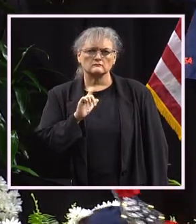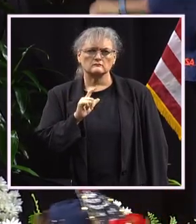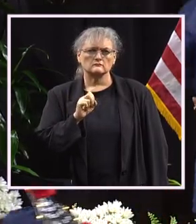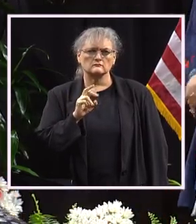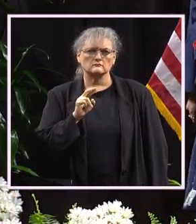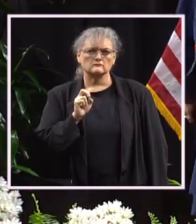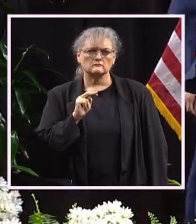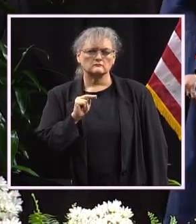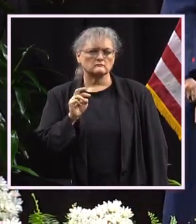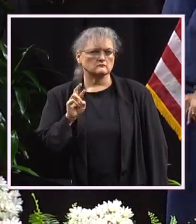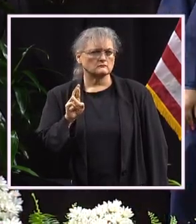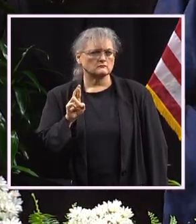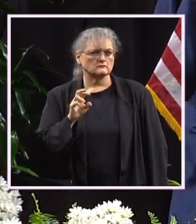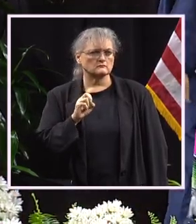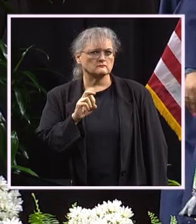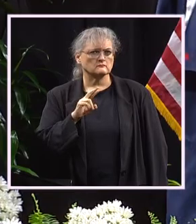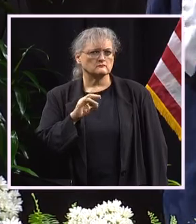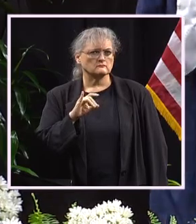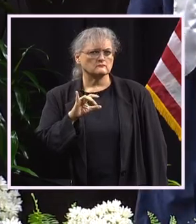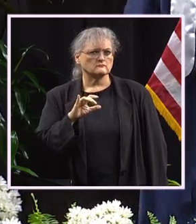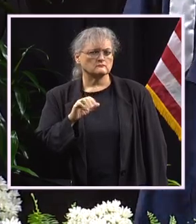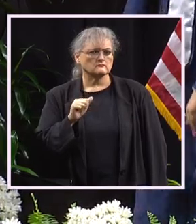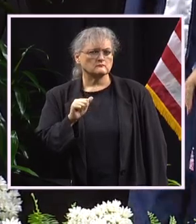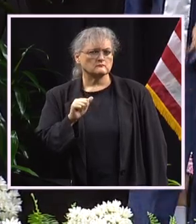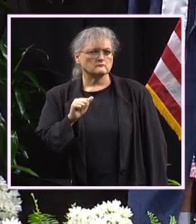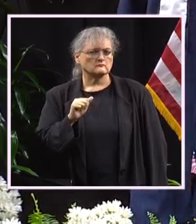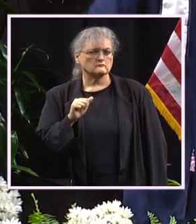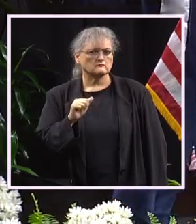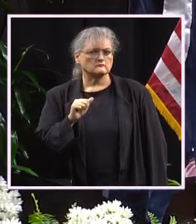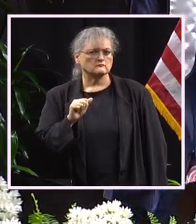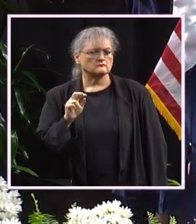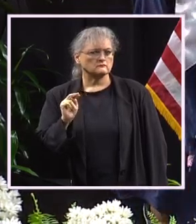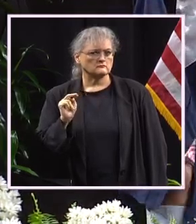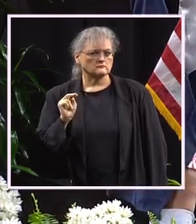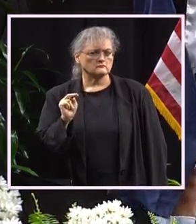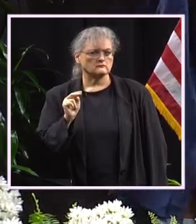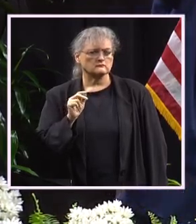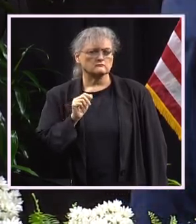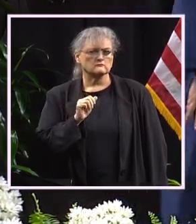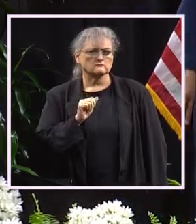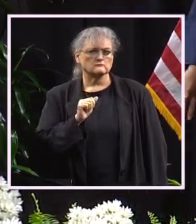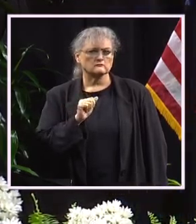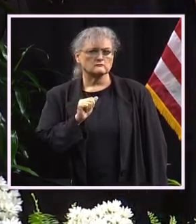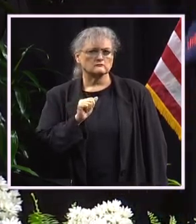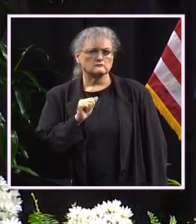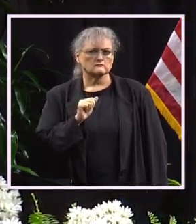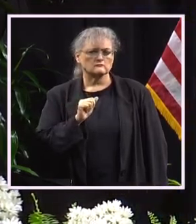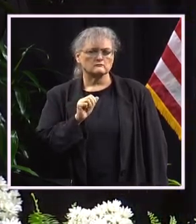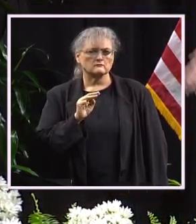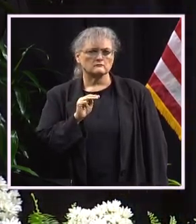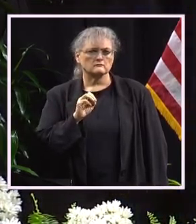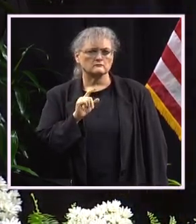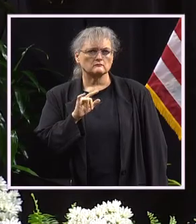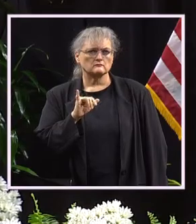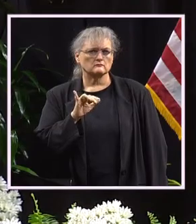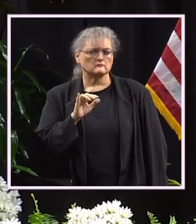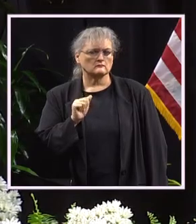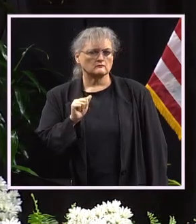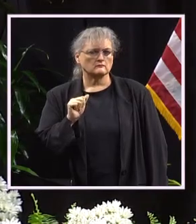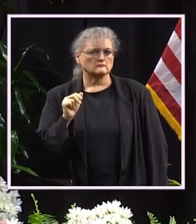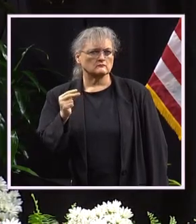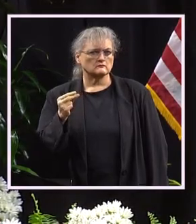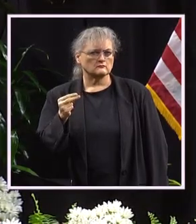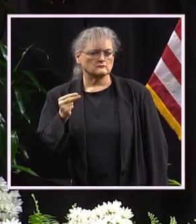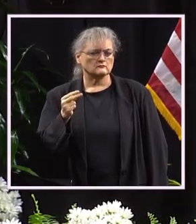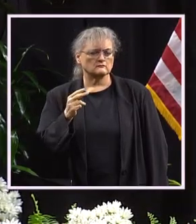Rodriguez. Erica Brielle Neighbors, cum laude. Melina A. Montes, summa